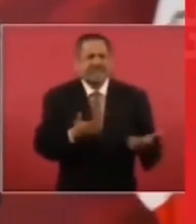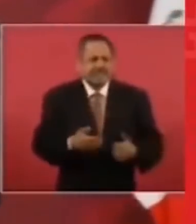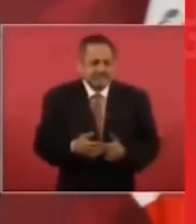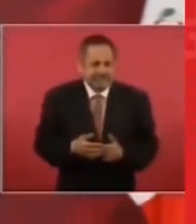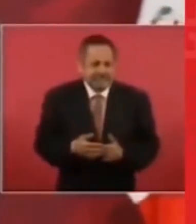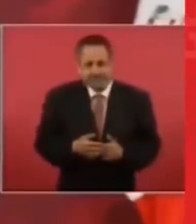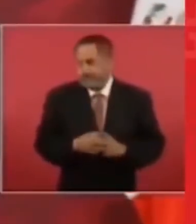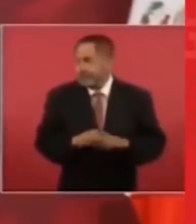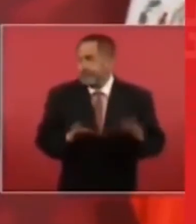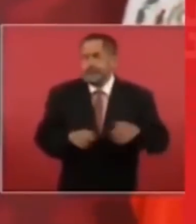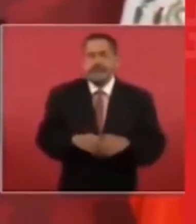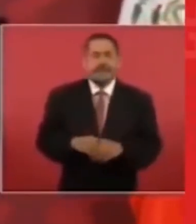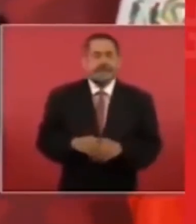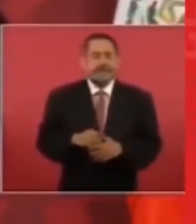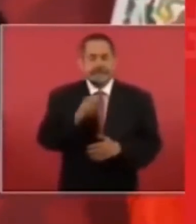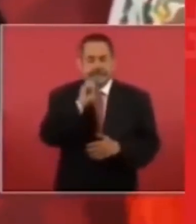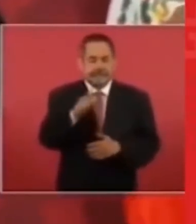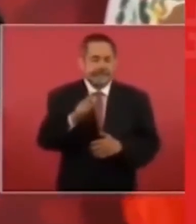más